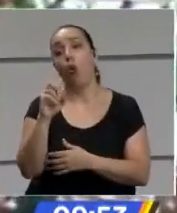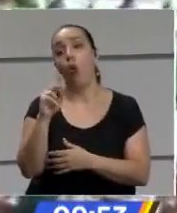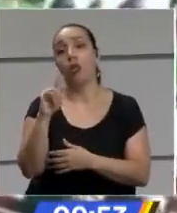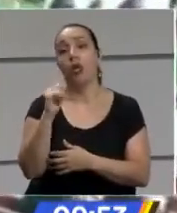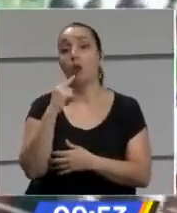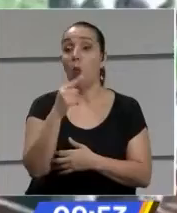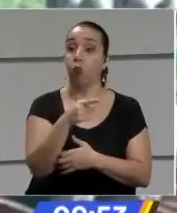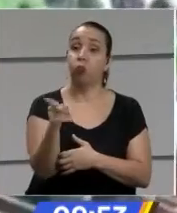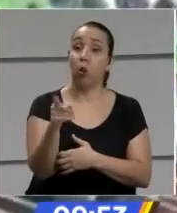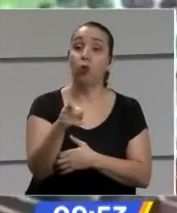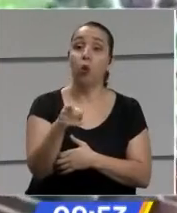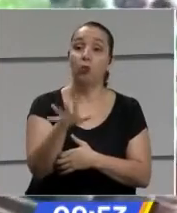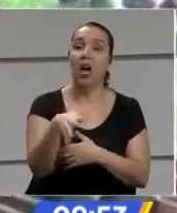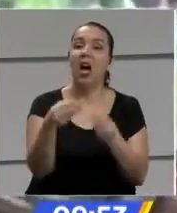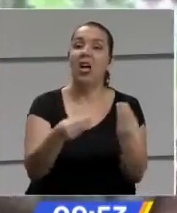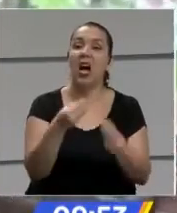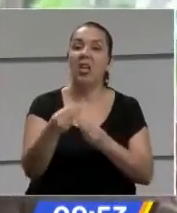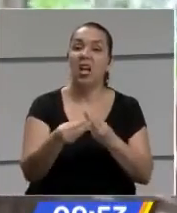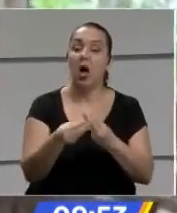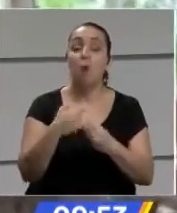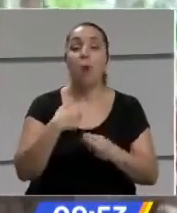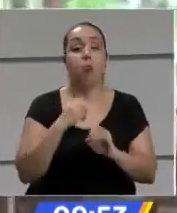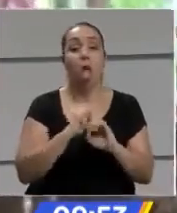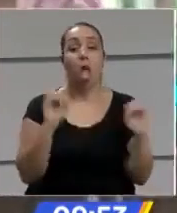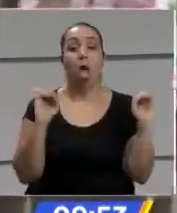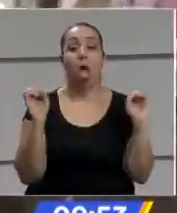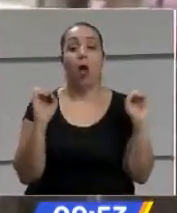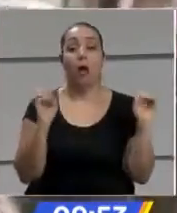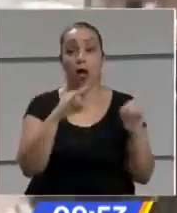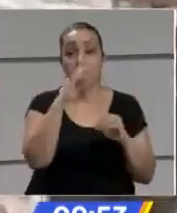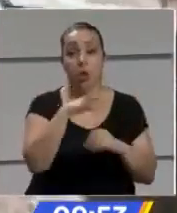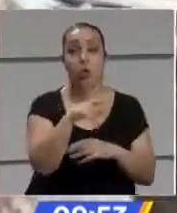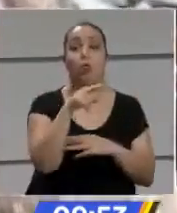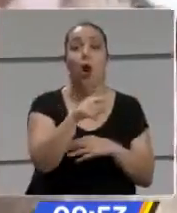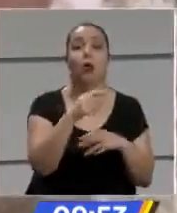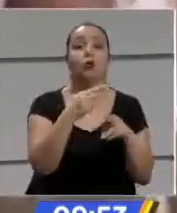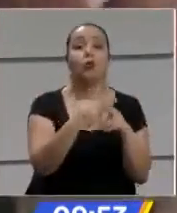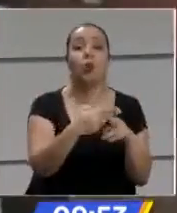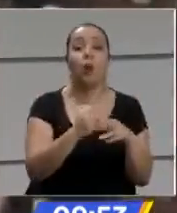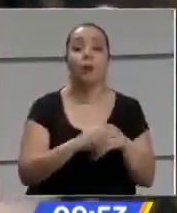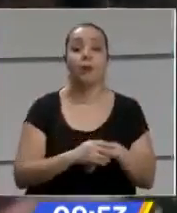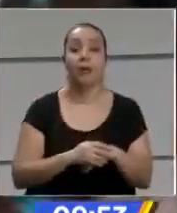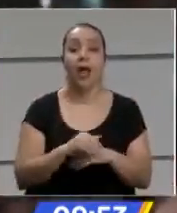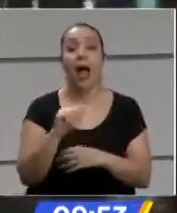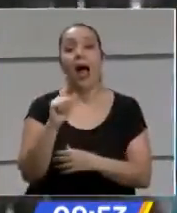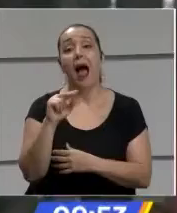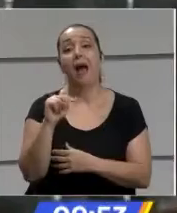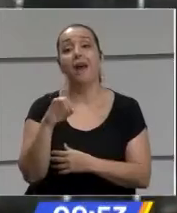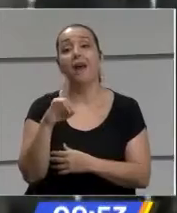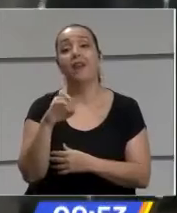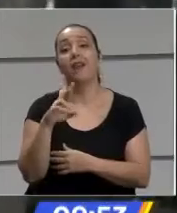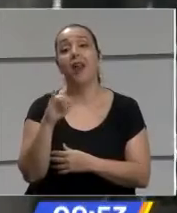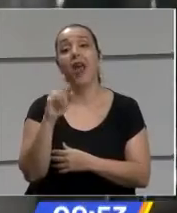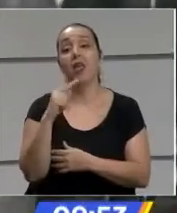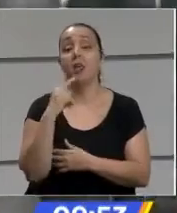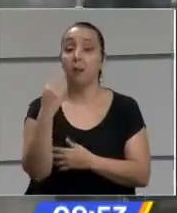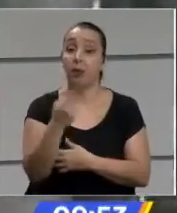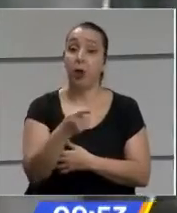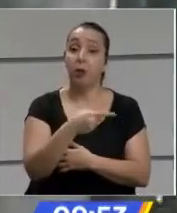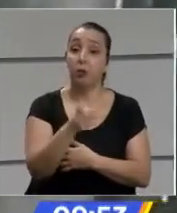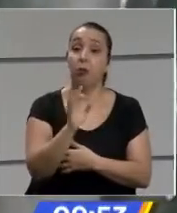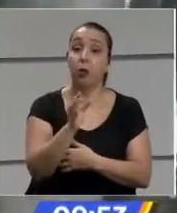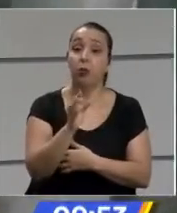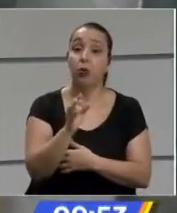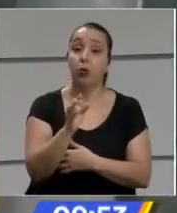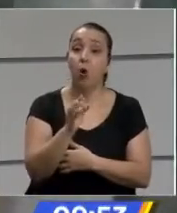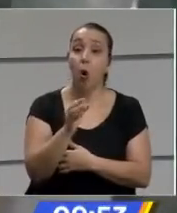roque, oye, un. Orrón. Orrón. Por Chumao, te caí Ripo, mi octene. Dona usted, Andrei, Colón Afachio